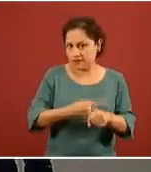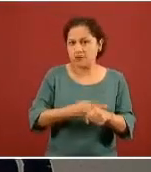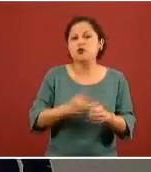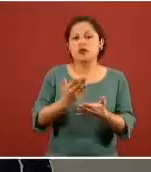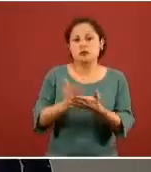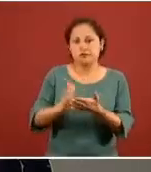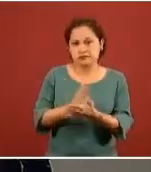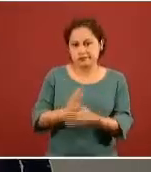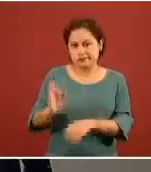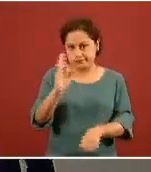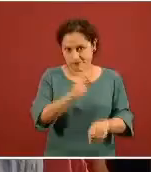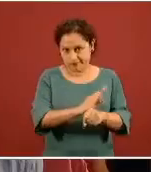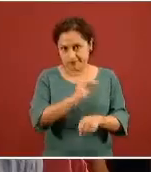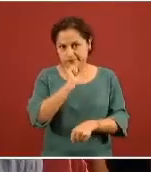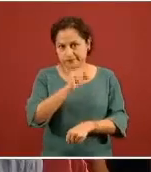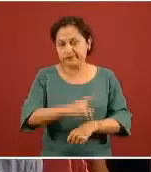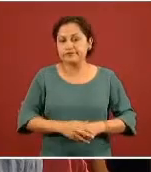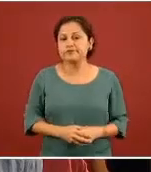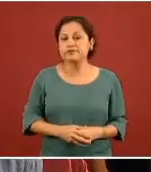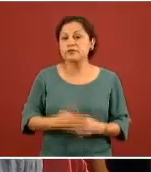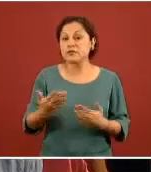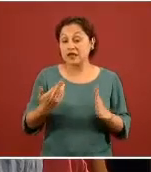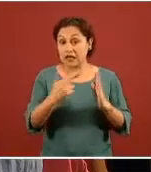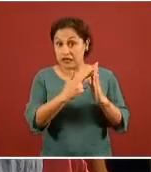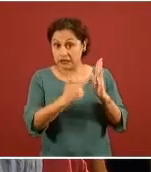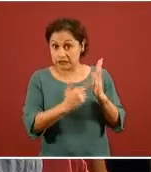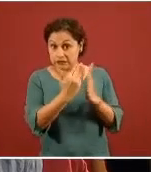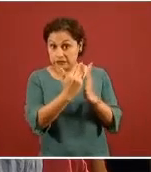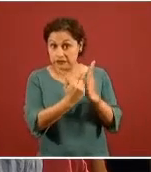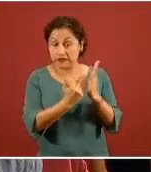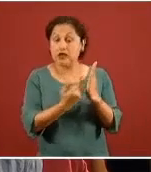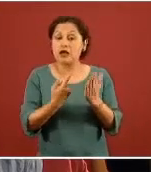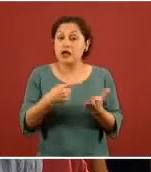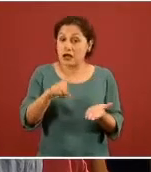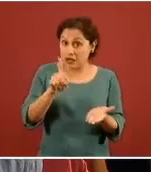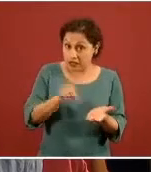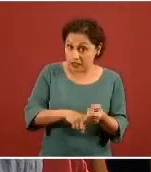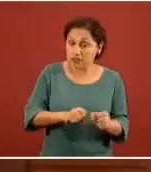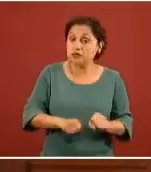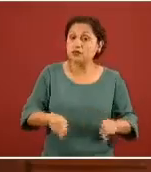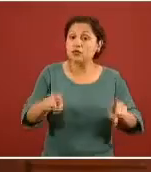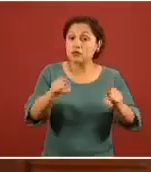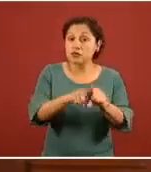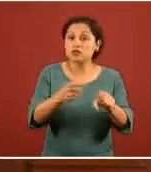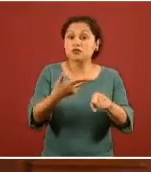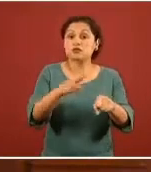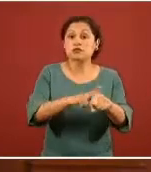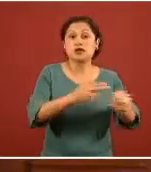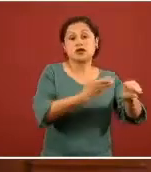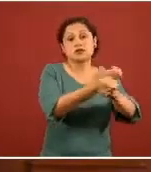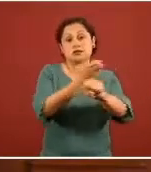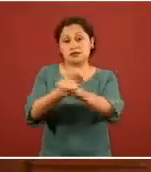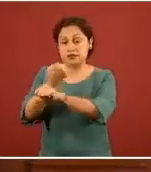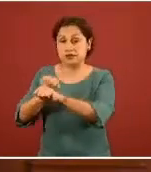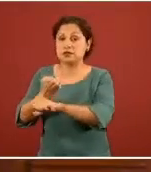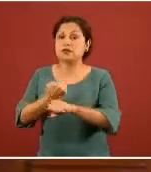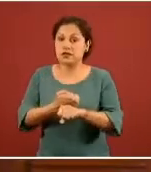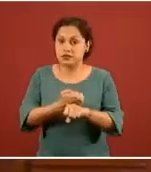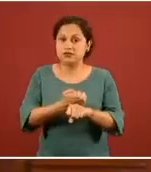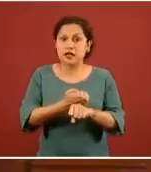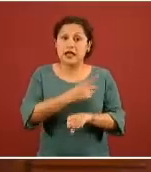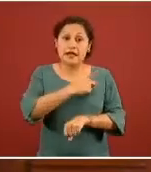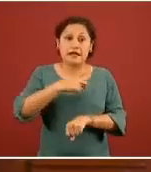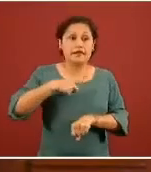este lineamiento se adentra en los planes estatales para reconversión hospitalaria, que efectivamente